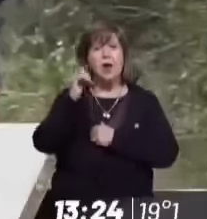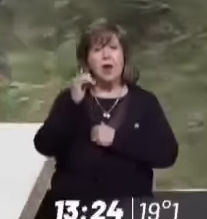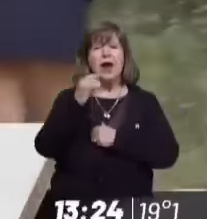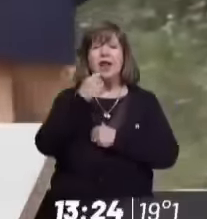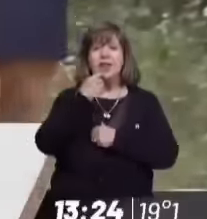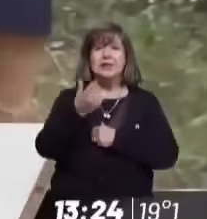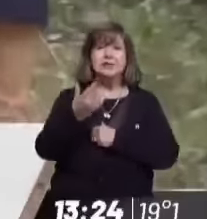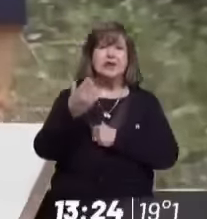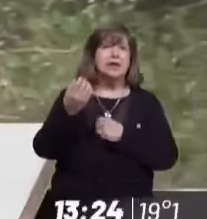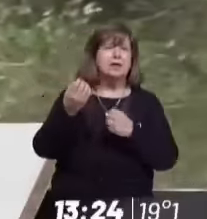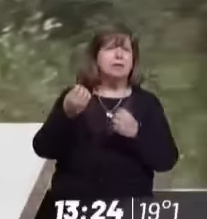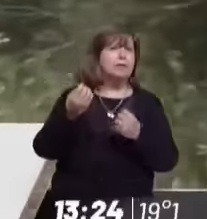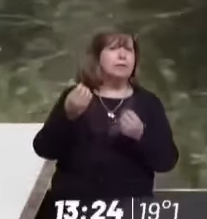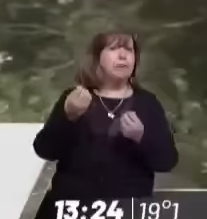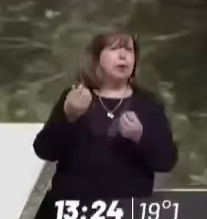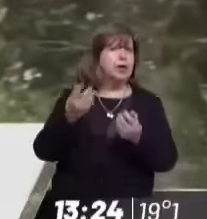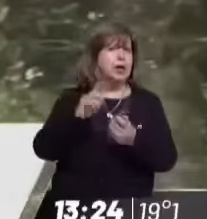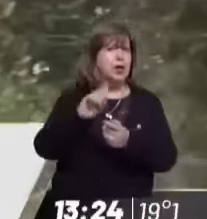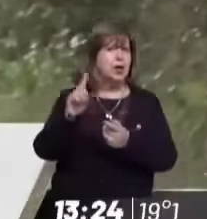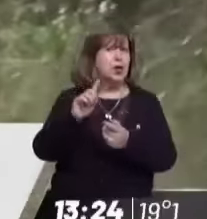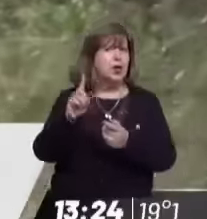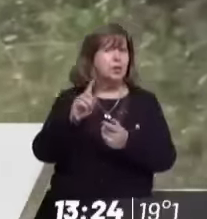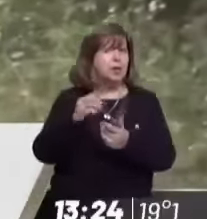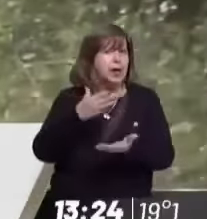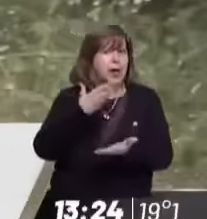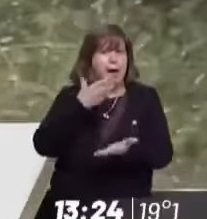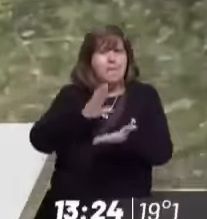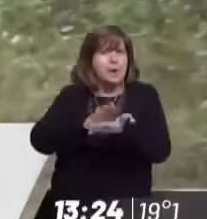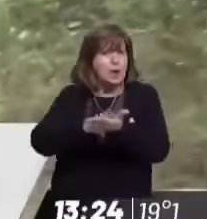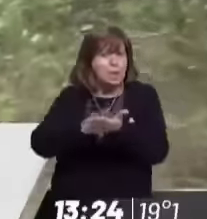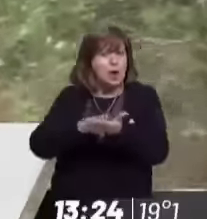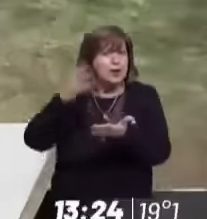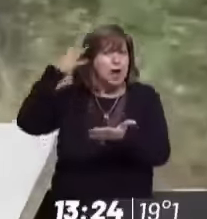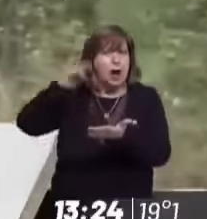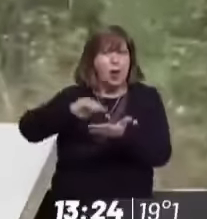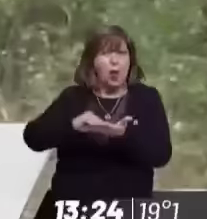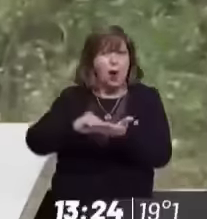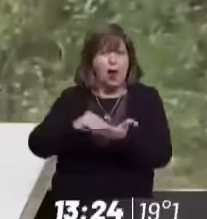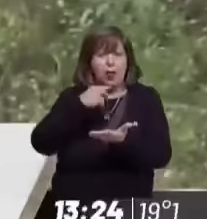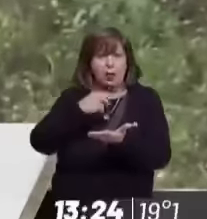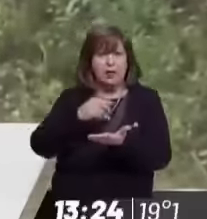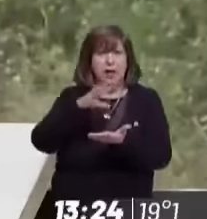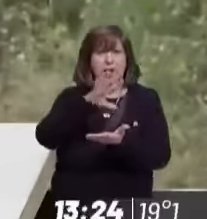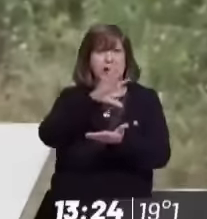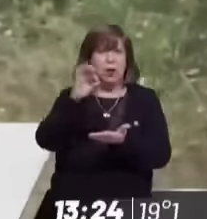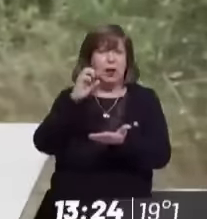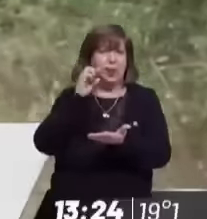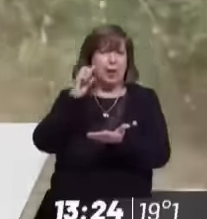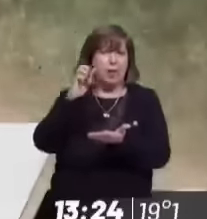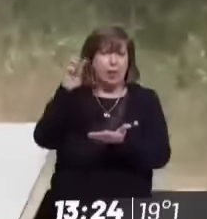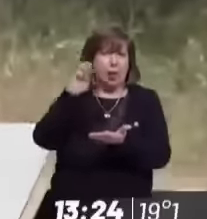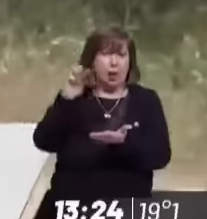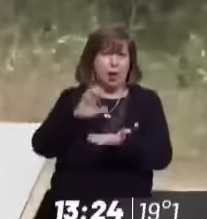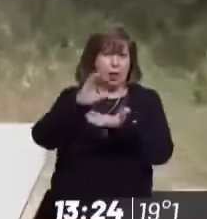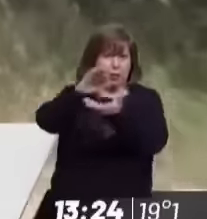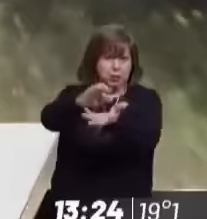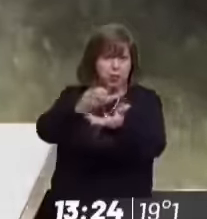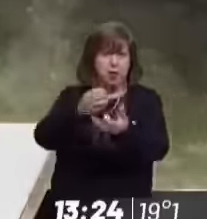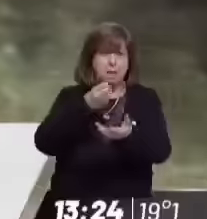causa? ¿Cómo podemos estar seguros de que una propuesta de una recompensa tan jugosa no va a aportar nada?